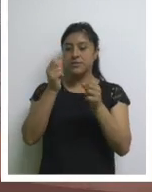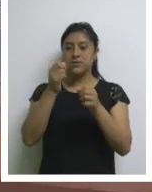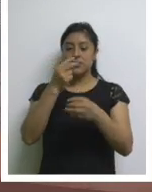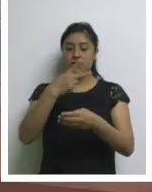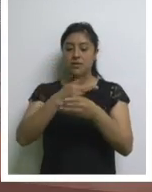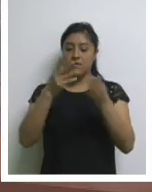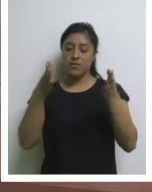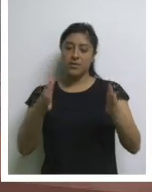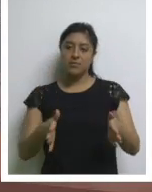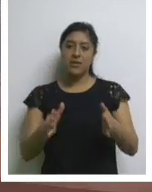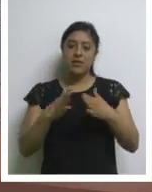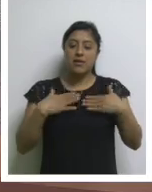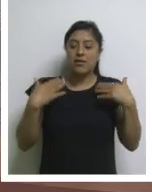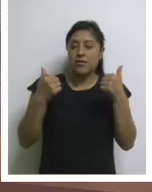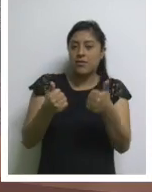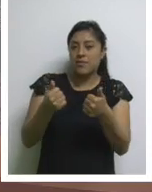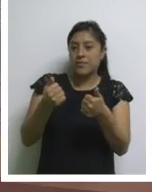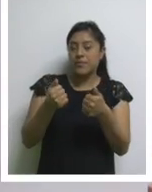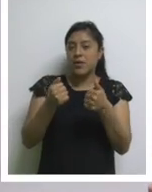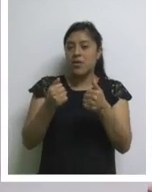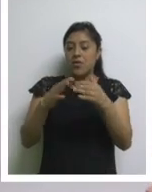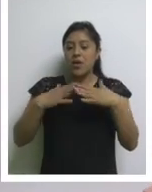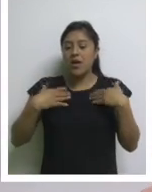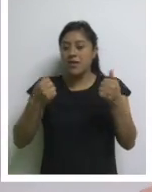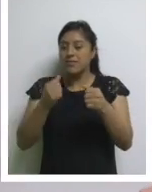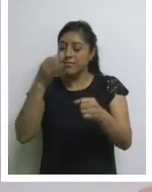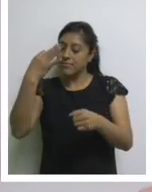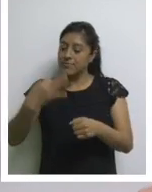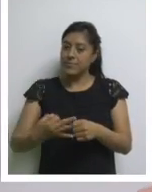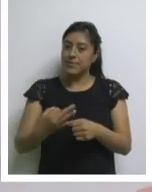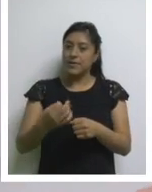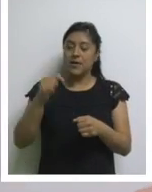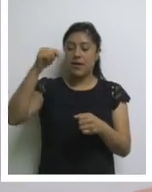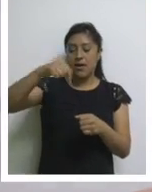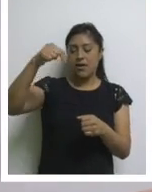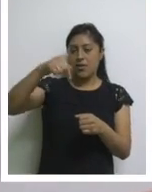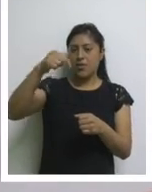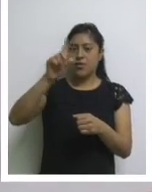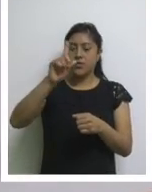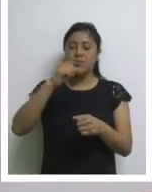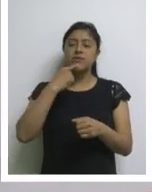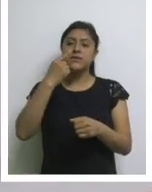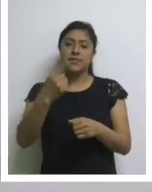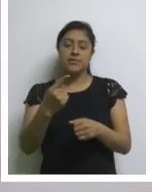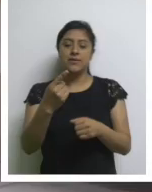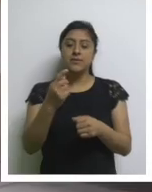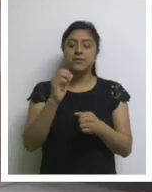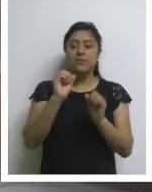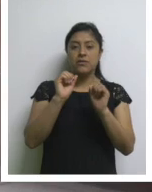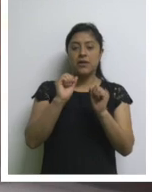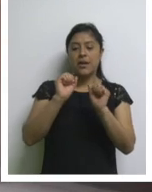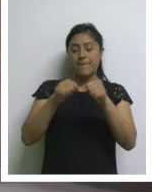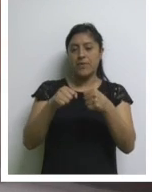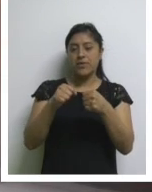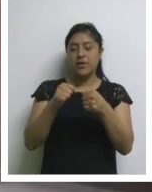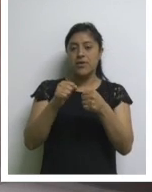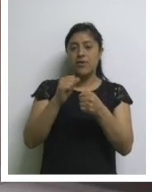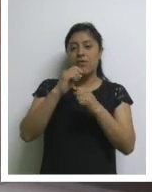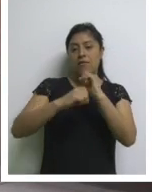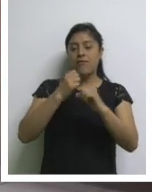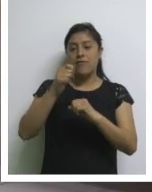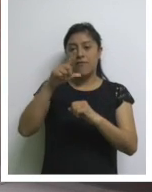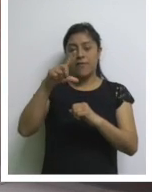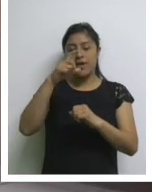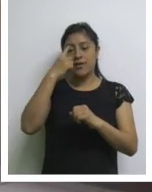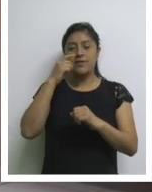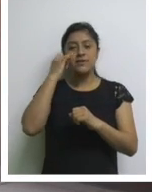de la información del ciudadano de forma segura y confiable. Hasta la fecha, no se tienen reportes sobre falsificaciones del